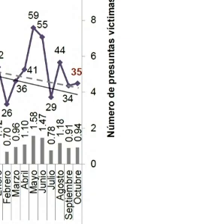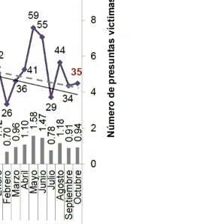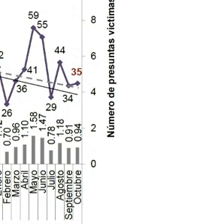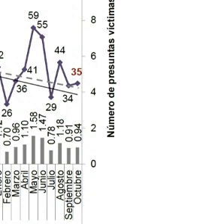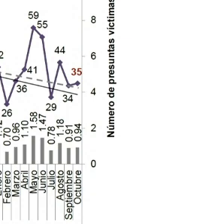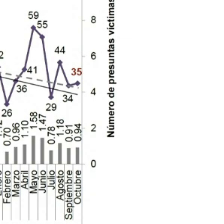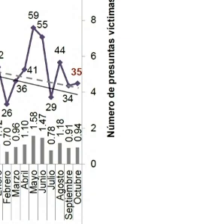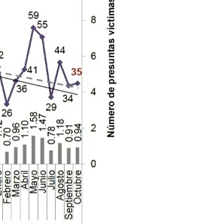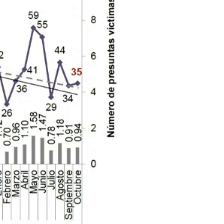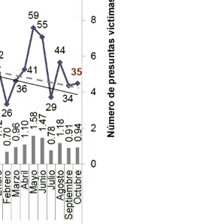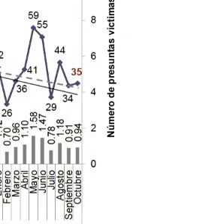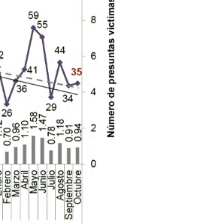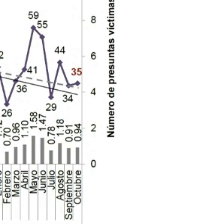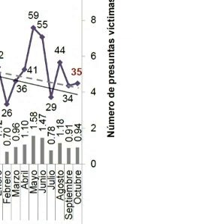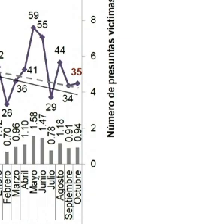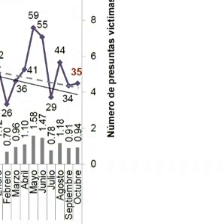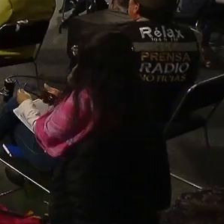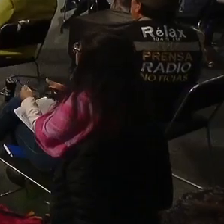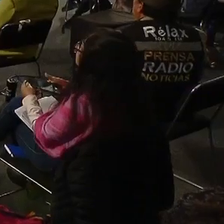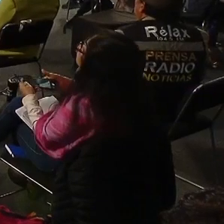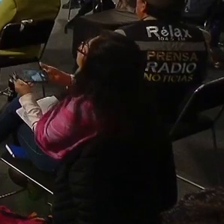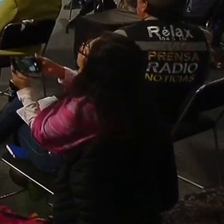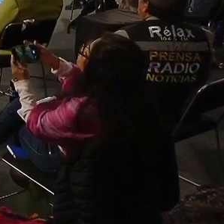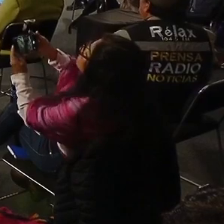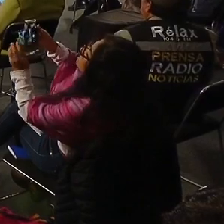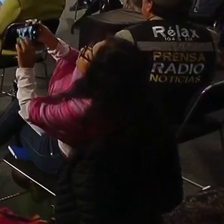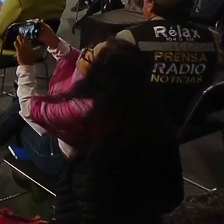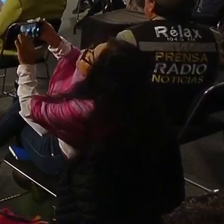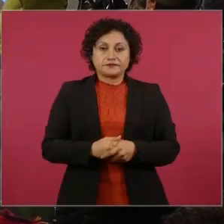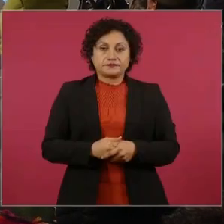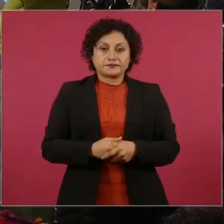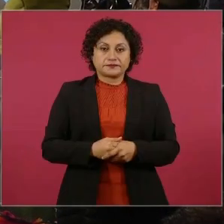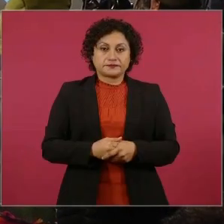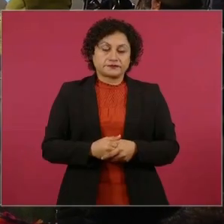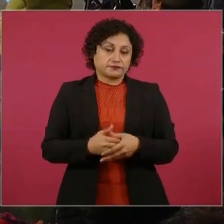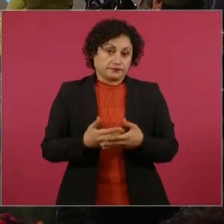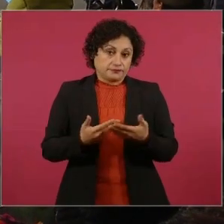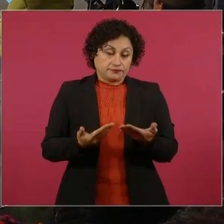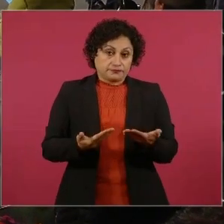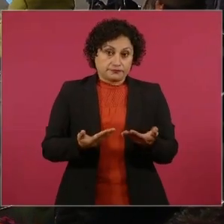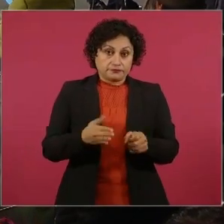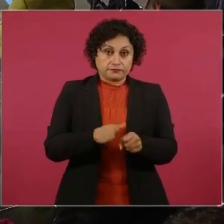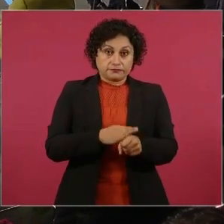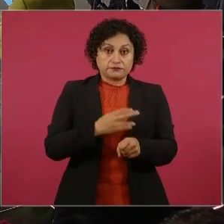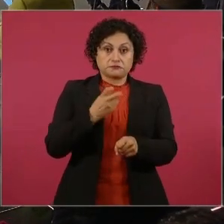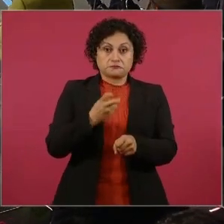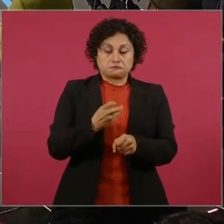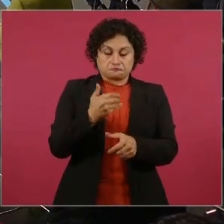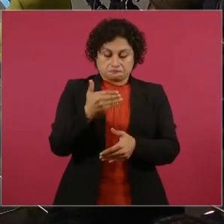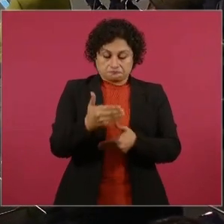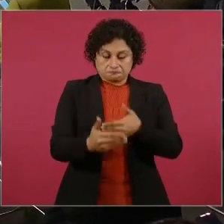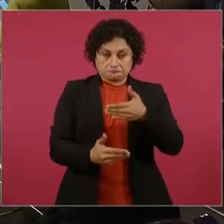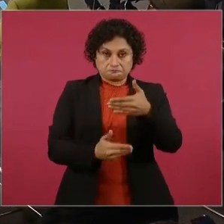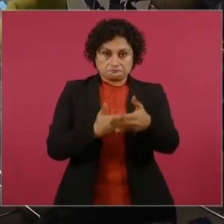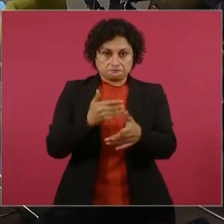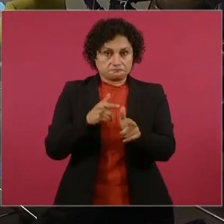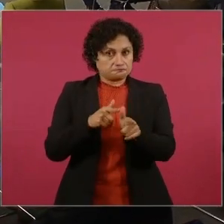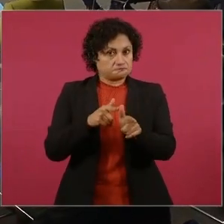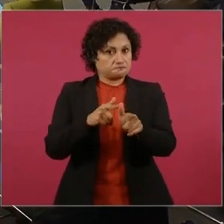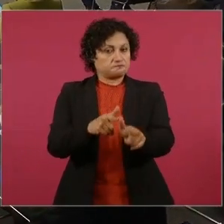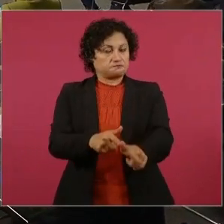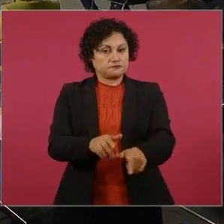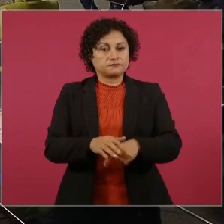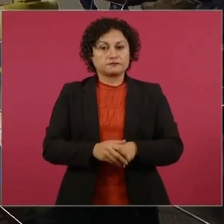homicidio entonces Entonces si se va a seguir avanzando y el